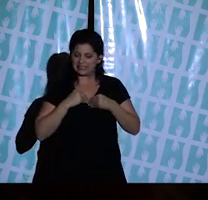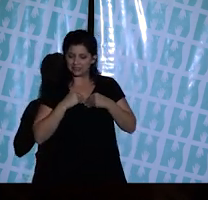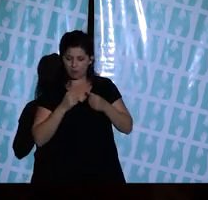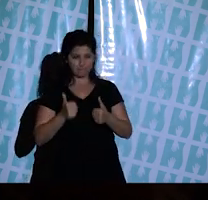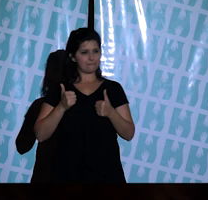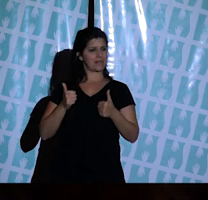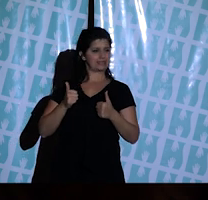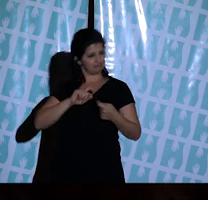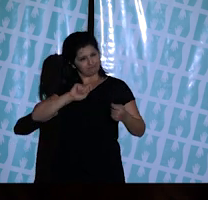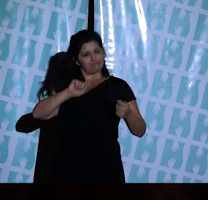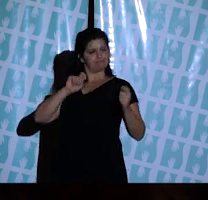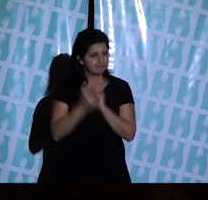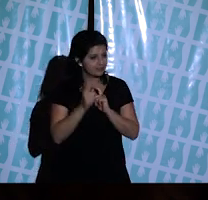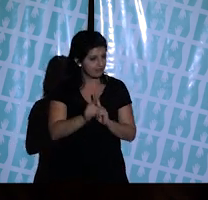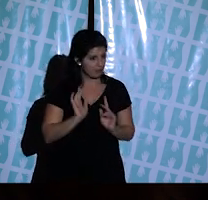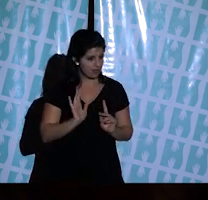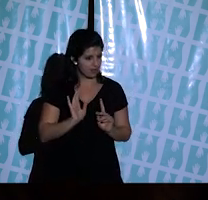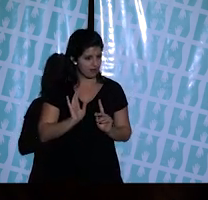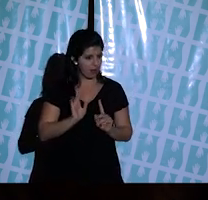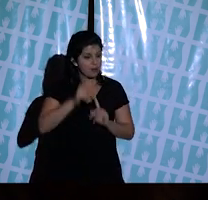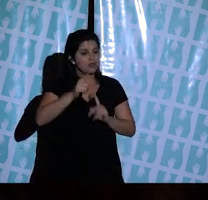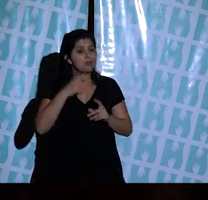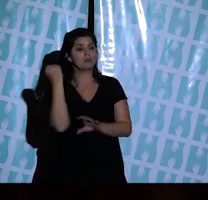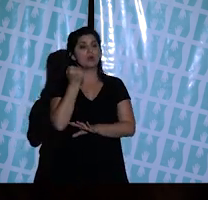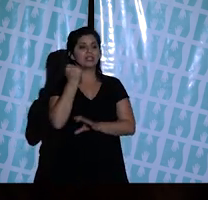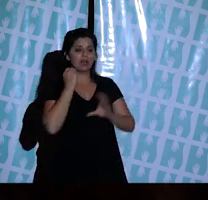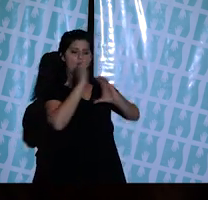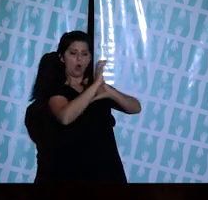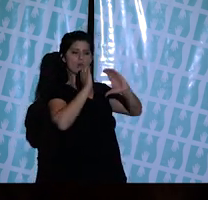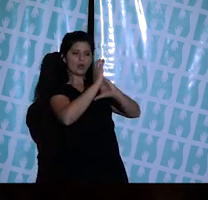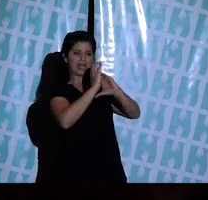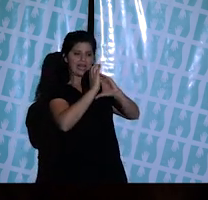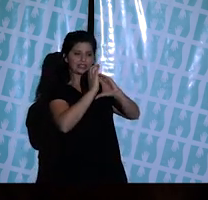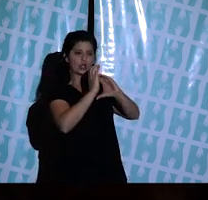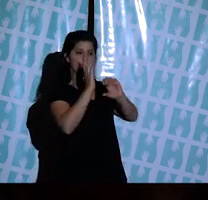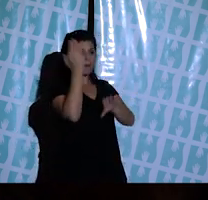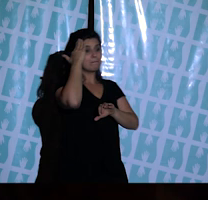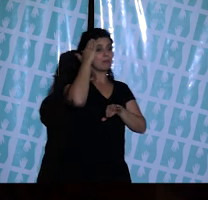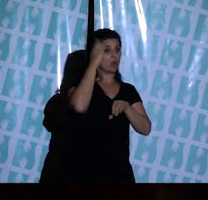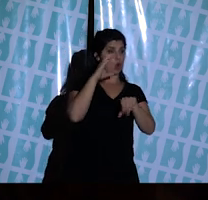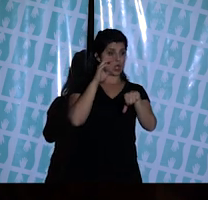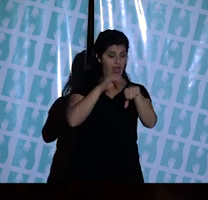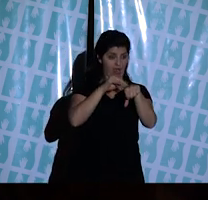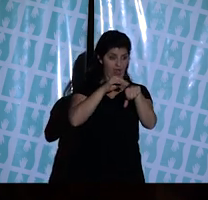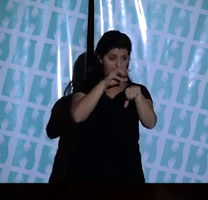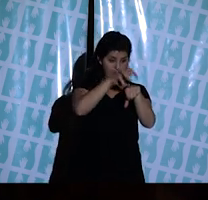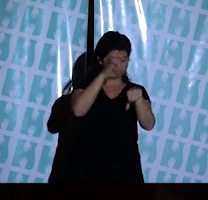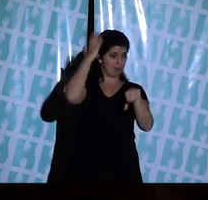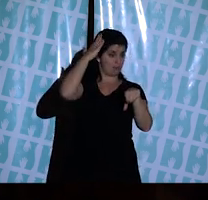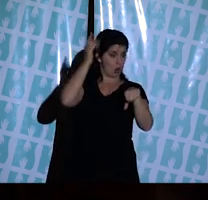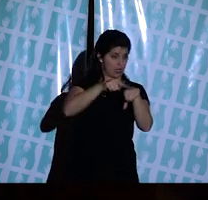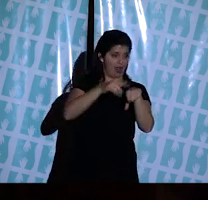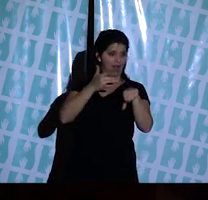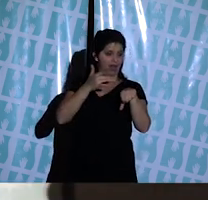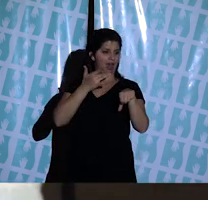en particular la comunicación entre la memoria adictiva, podemos decirlo, ¿no? La memoria de decir,